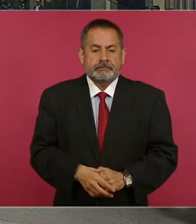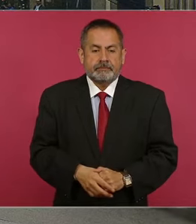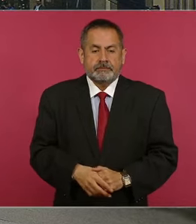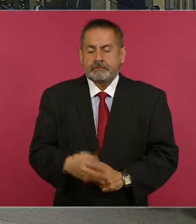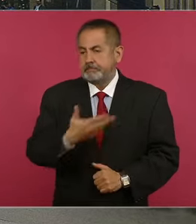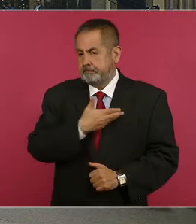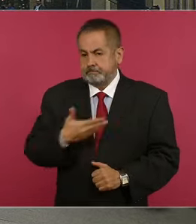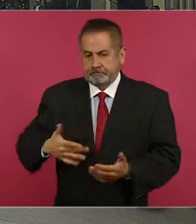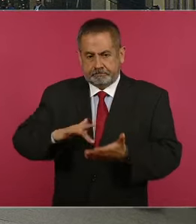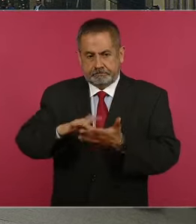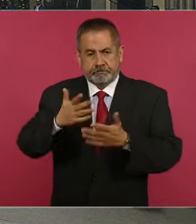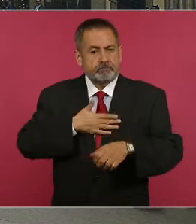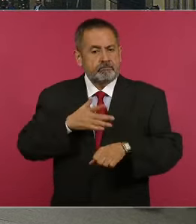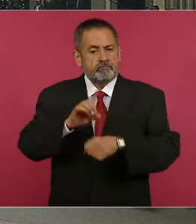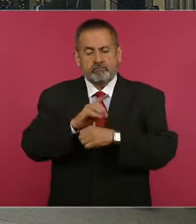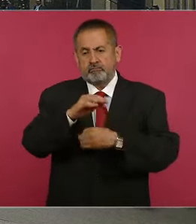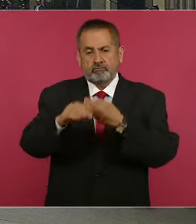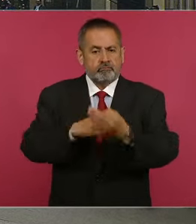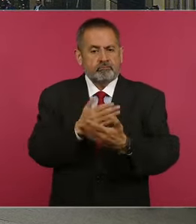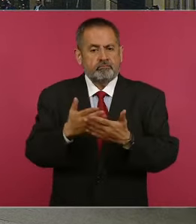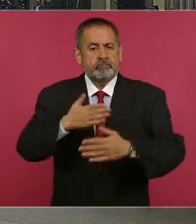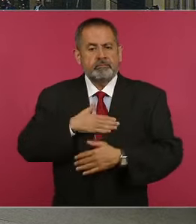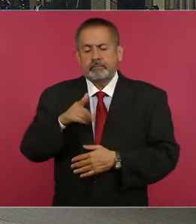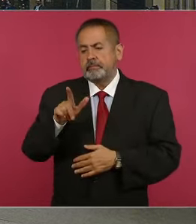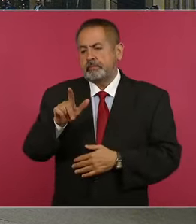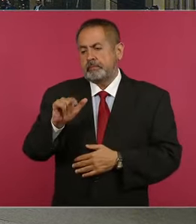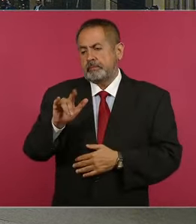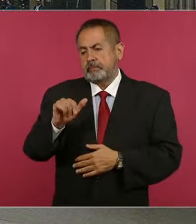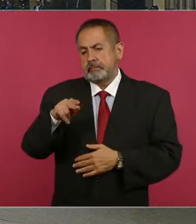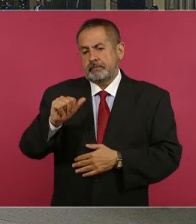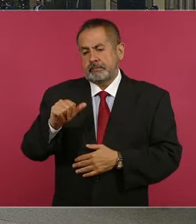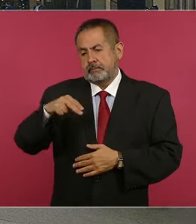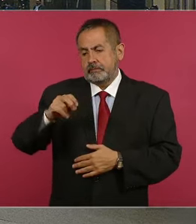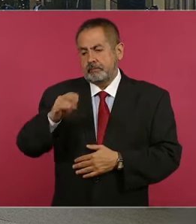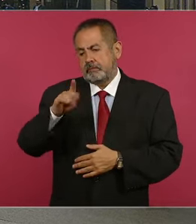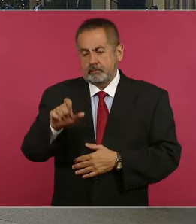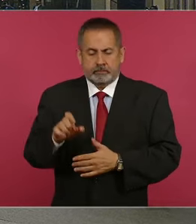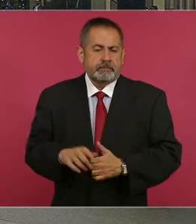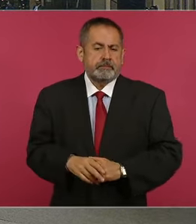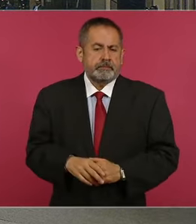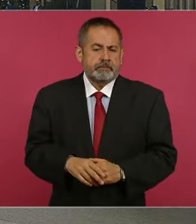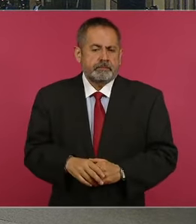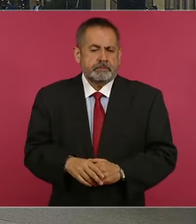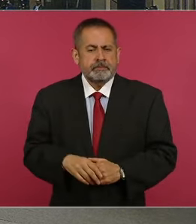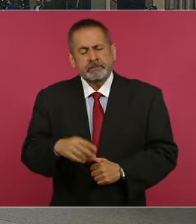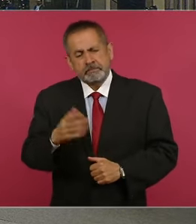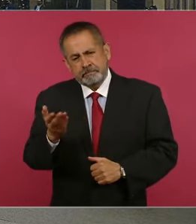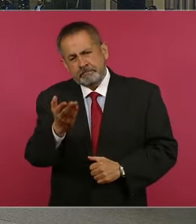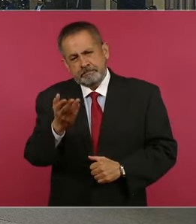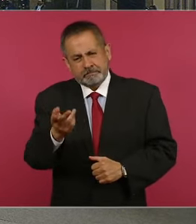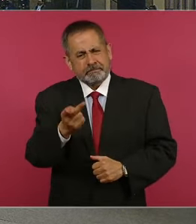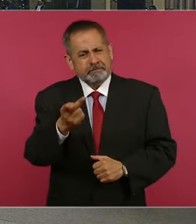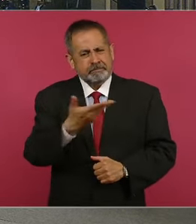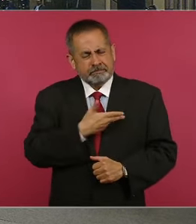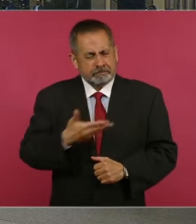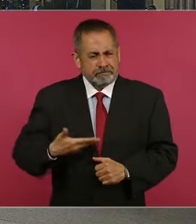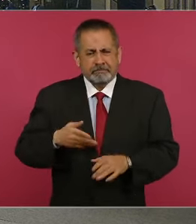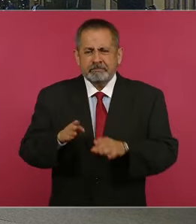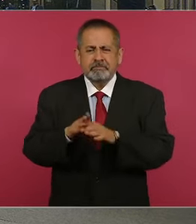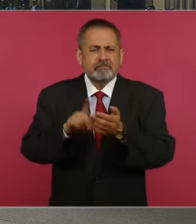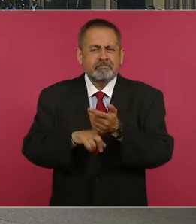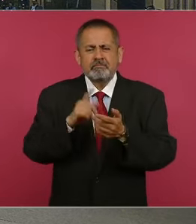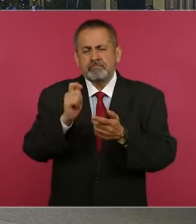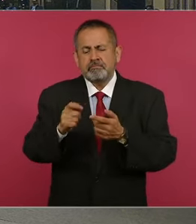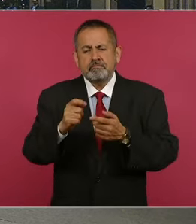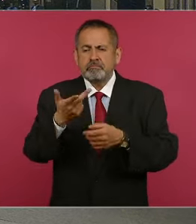Gracias, presidente. Muy buenos días a todas y a todos. Liliana Noble, de Pulso Saludable. Presidente, preguntarle primero cómo va el asunto de